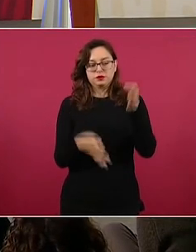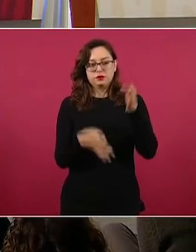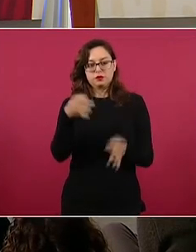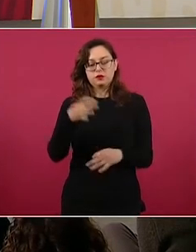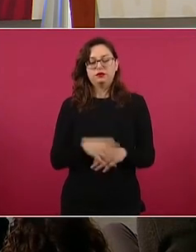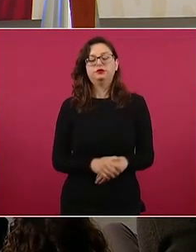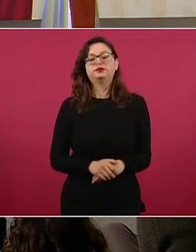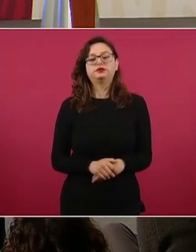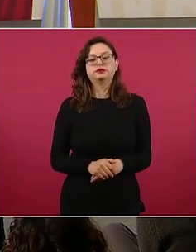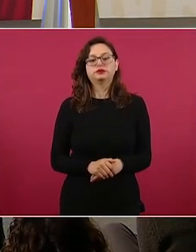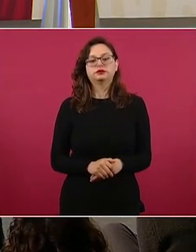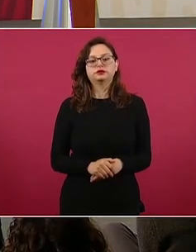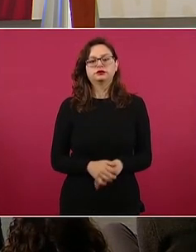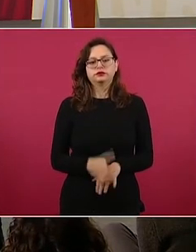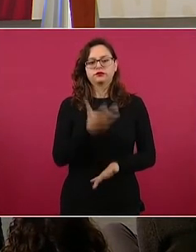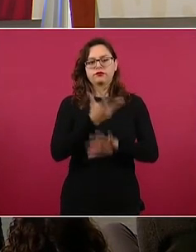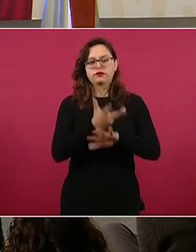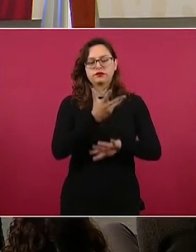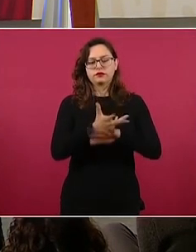Estados Unidos,